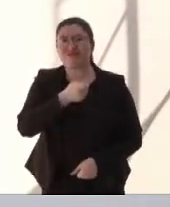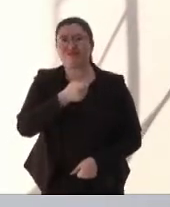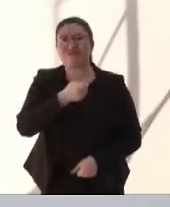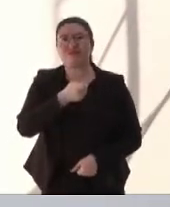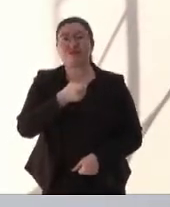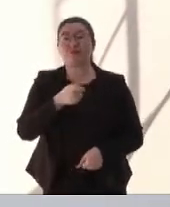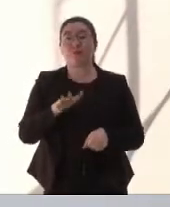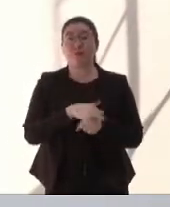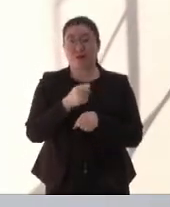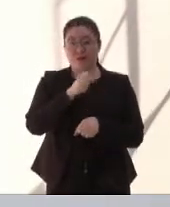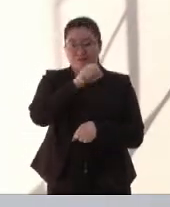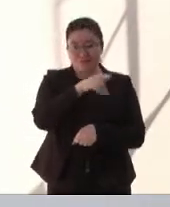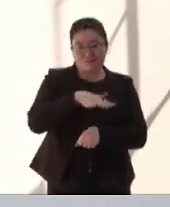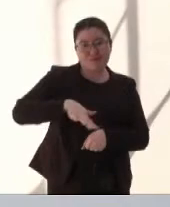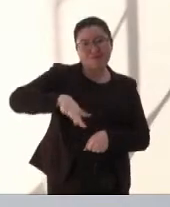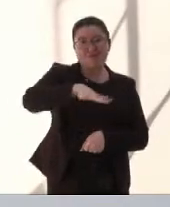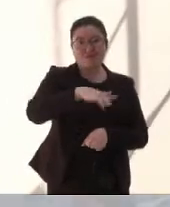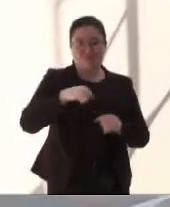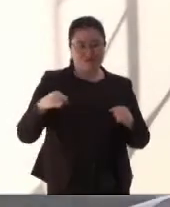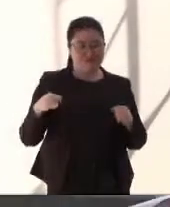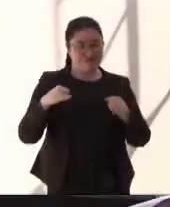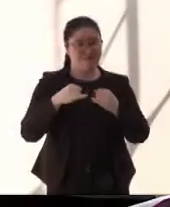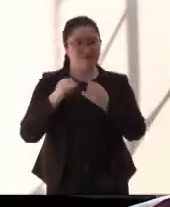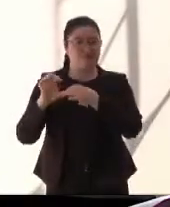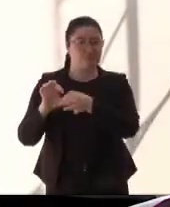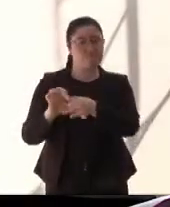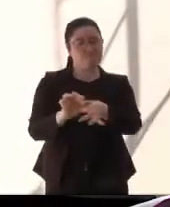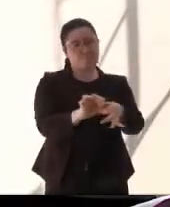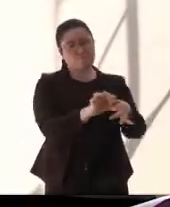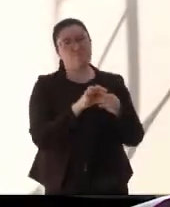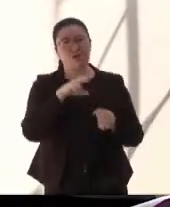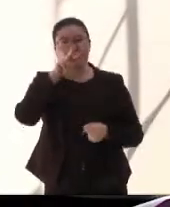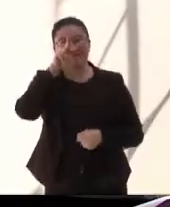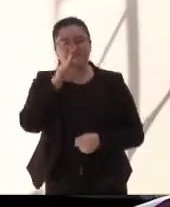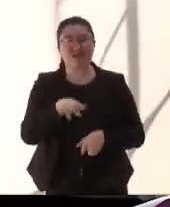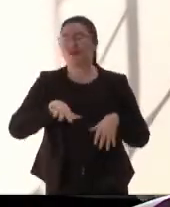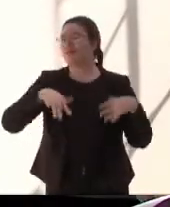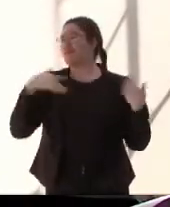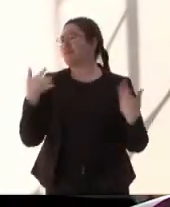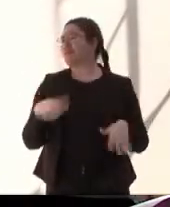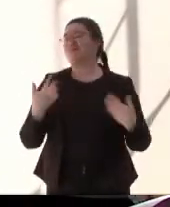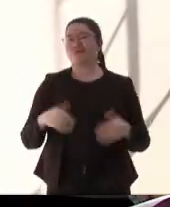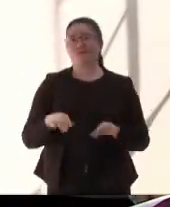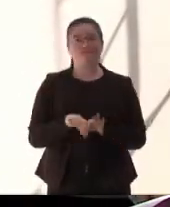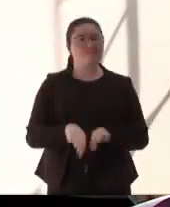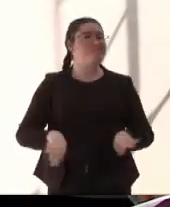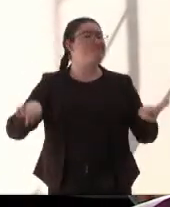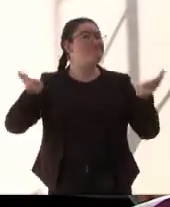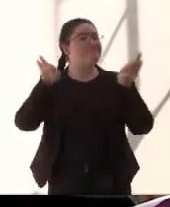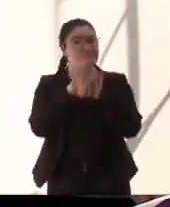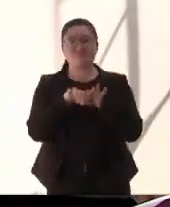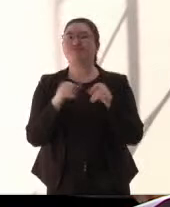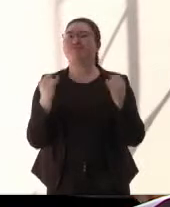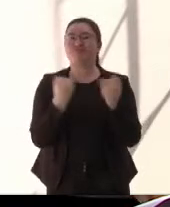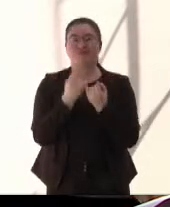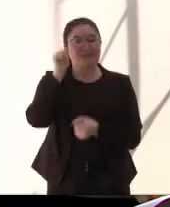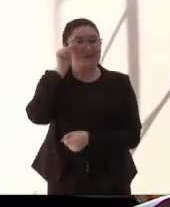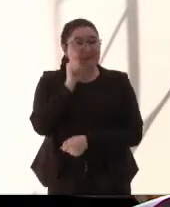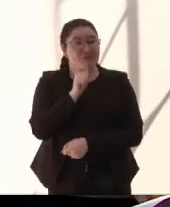de esa gran coordinación que tenemos, que digo, es una coordinación virtuosa, que nunca como ahora se han